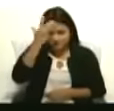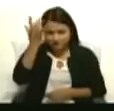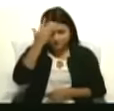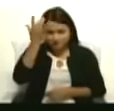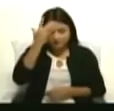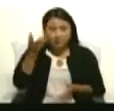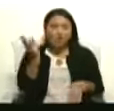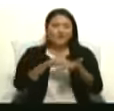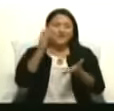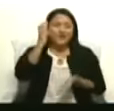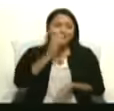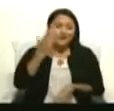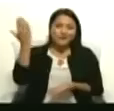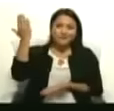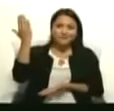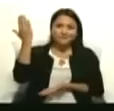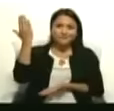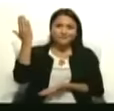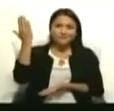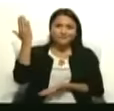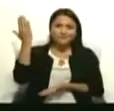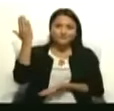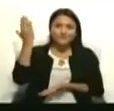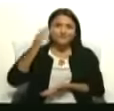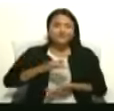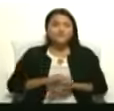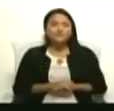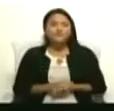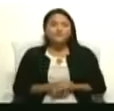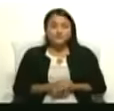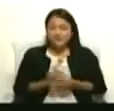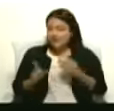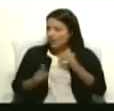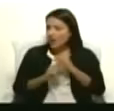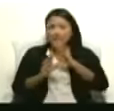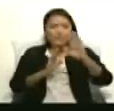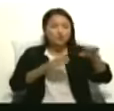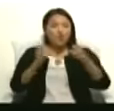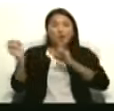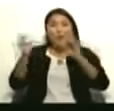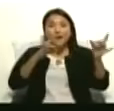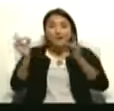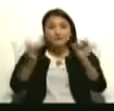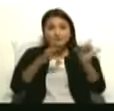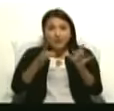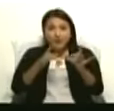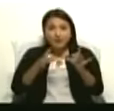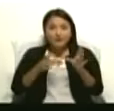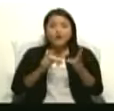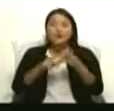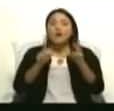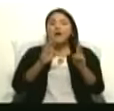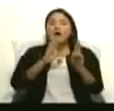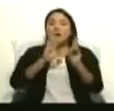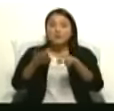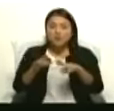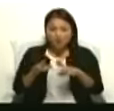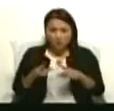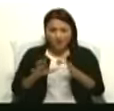vez otra vez así como apoyaste las guarimbas así como apoyaste el